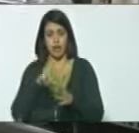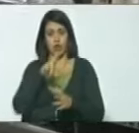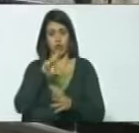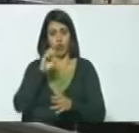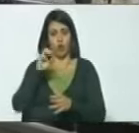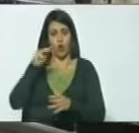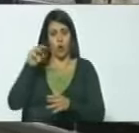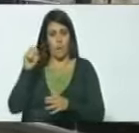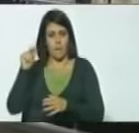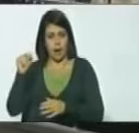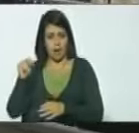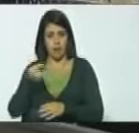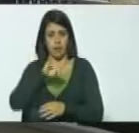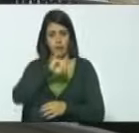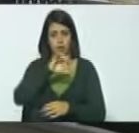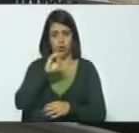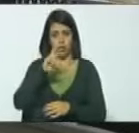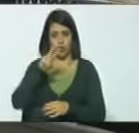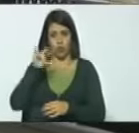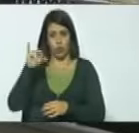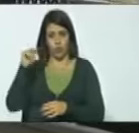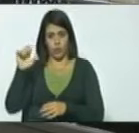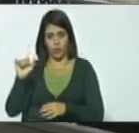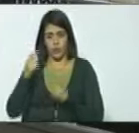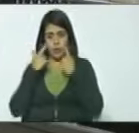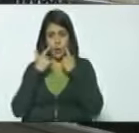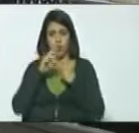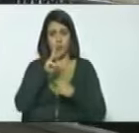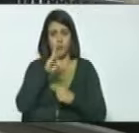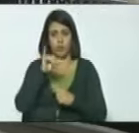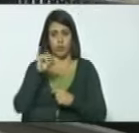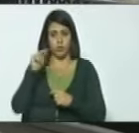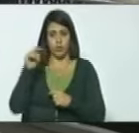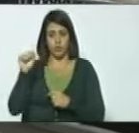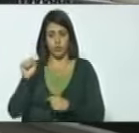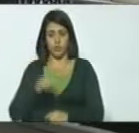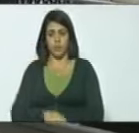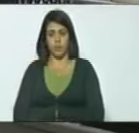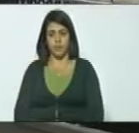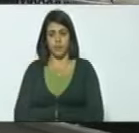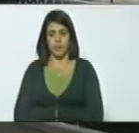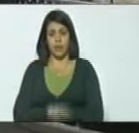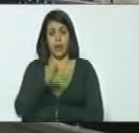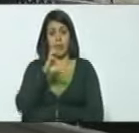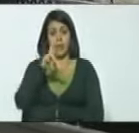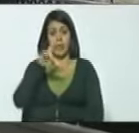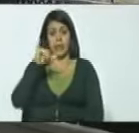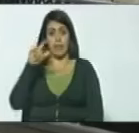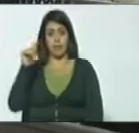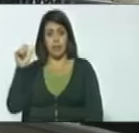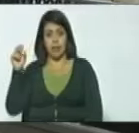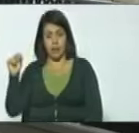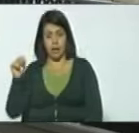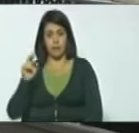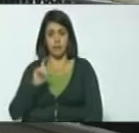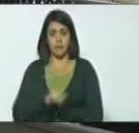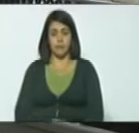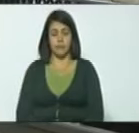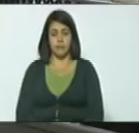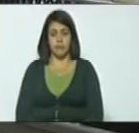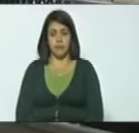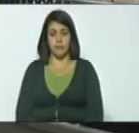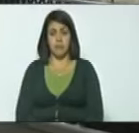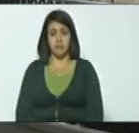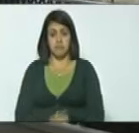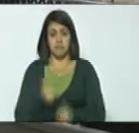Román Martínez, Jorvir Merentes, Renzo Padilla, Cristian Malavé. Eso